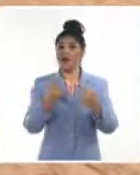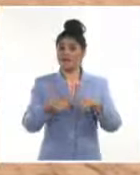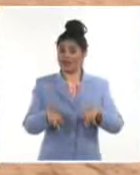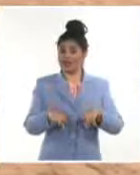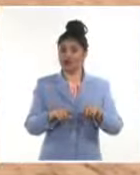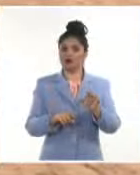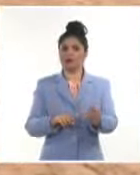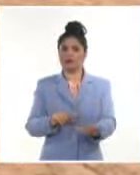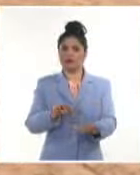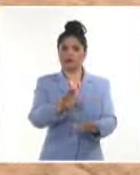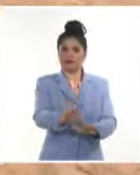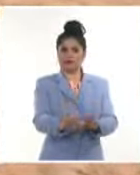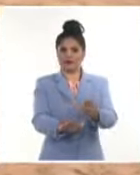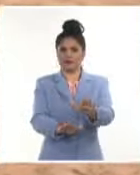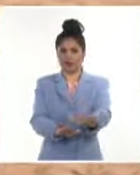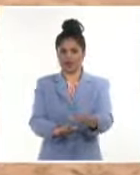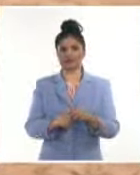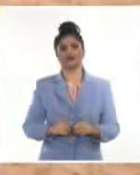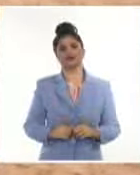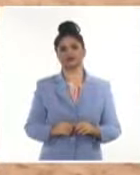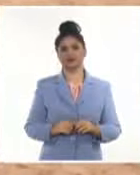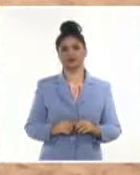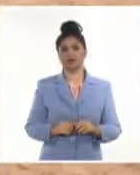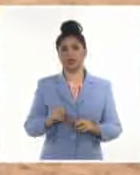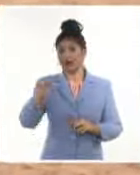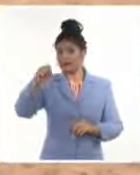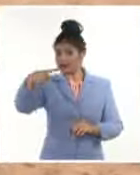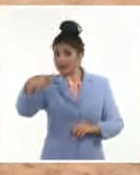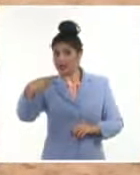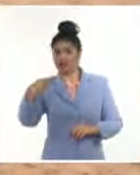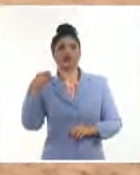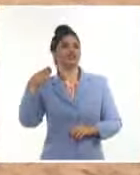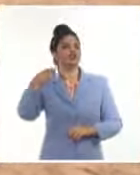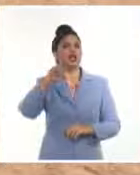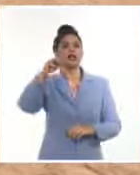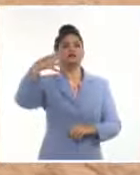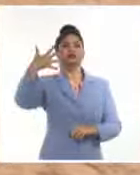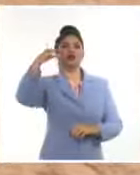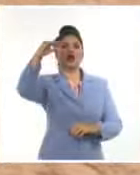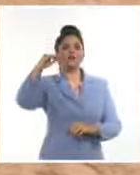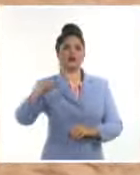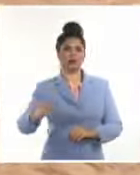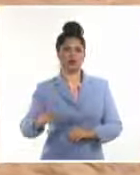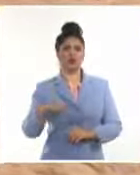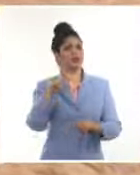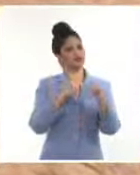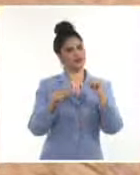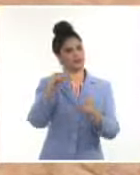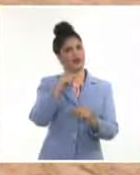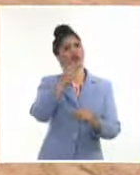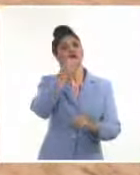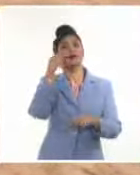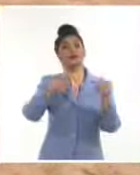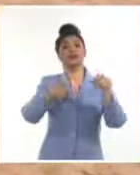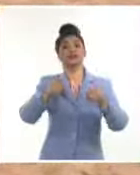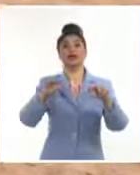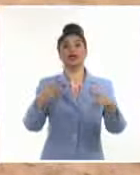objetivo sería esa clasificación, o sea, clasificar entre los 5 primeros para obtener el boleto al Mundial.